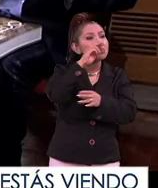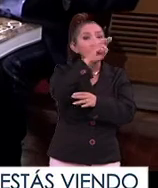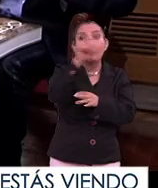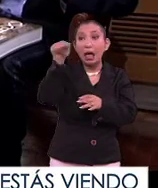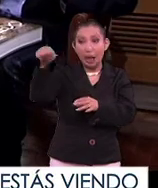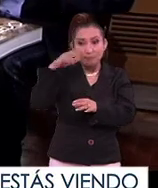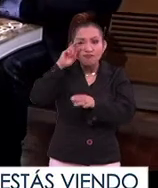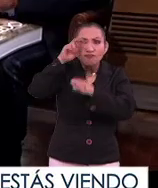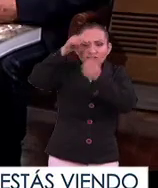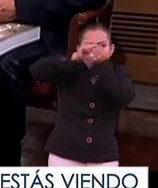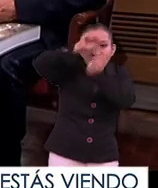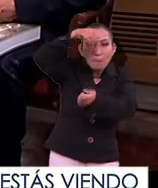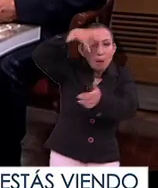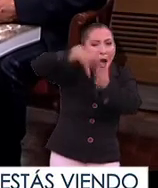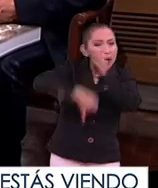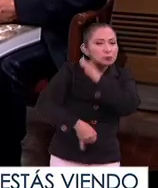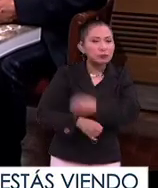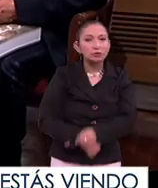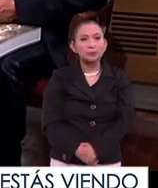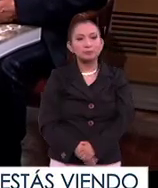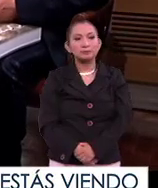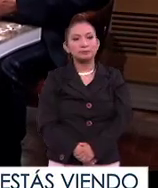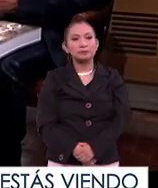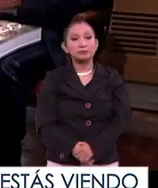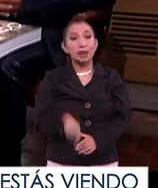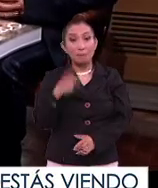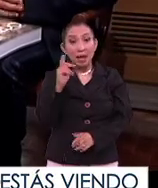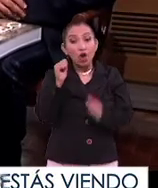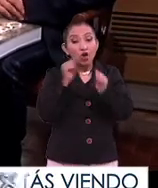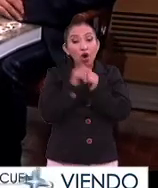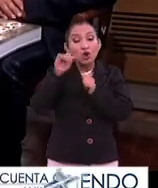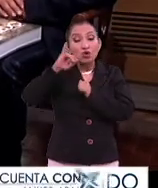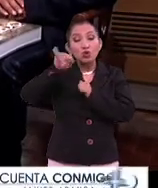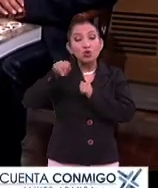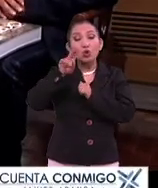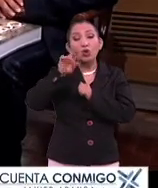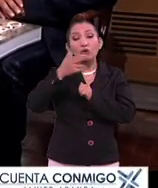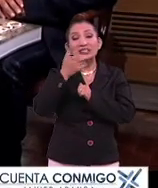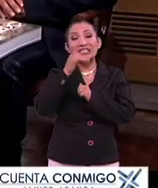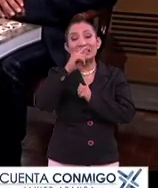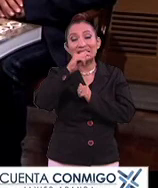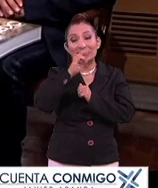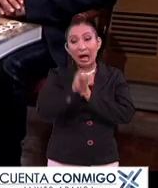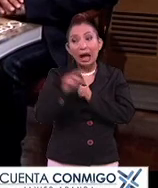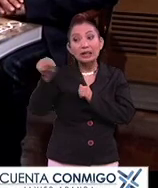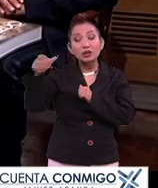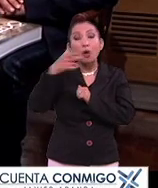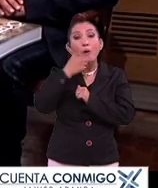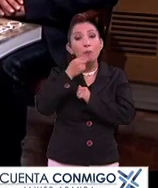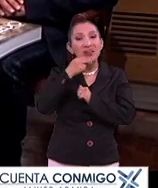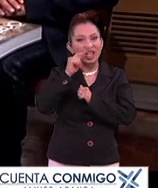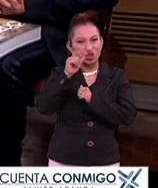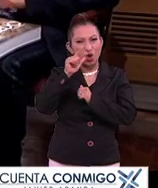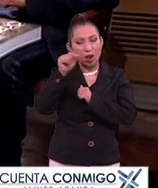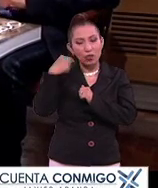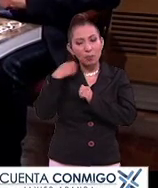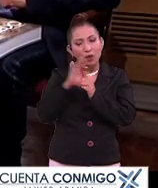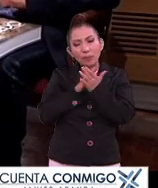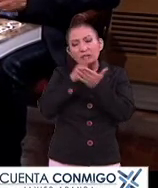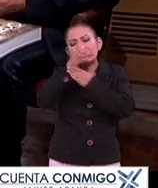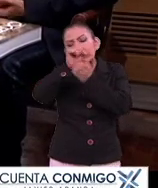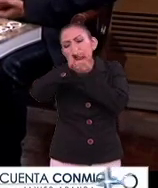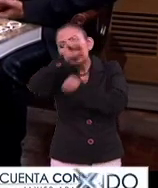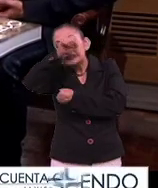lo que ve Francisco Toledo. Exactamente, sí. Pero a través del Juchitán de Toledo podemos acercarnos sin duda a esa